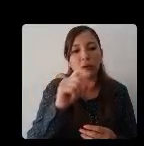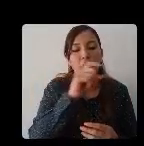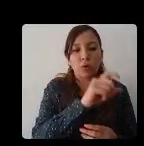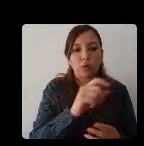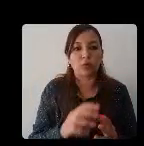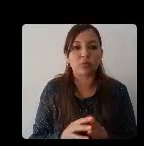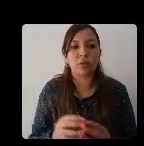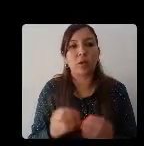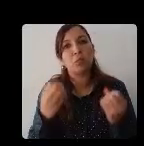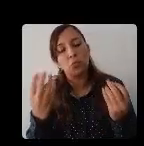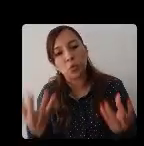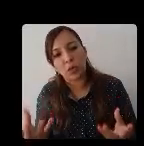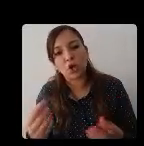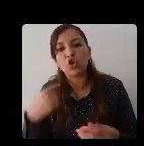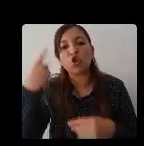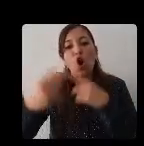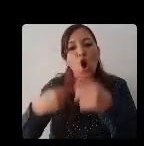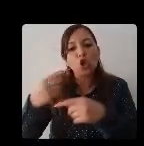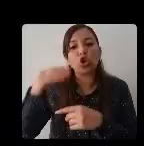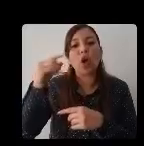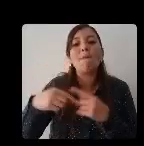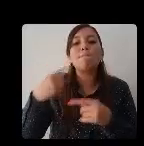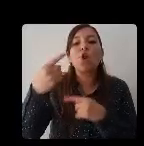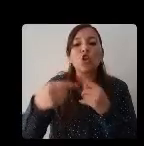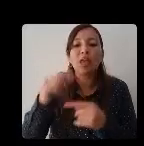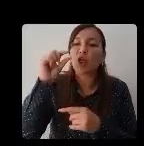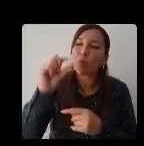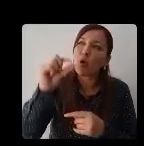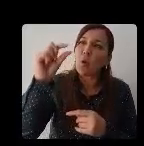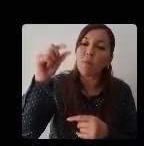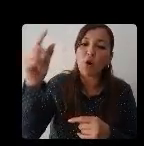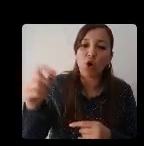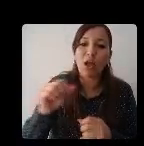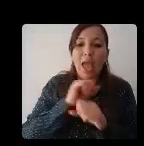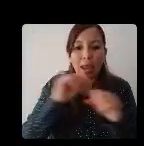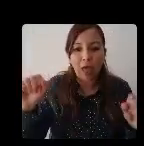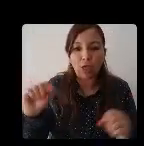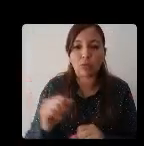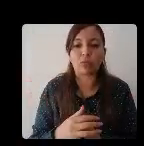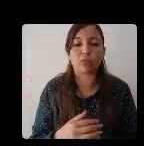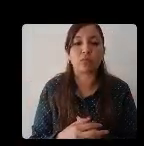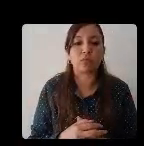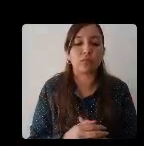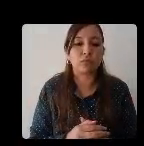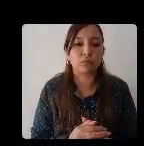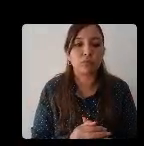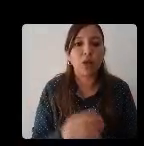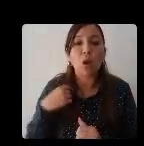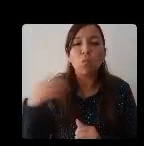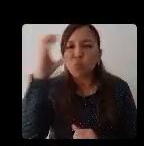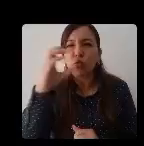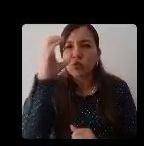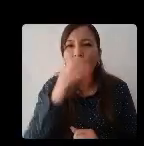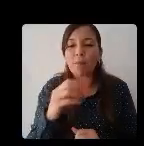nosotros ahorramos, ¿en cuántos años tendríamos que ahorrar para lograr esos objetivos? Y es así como estamos avanzando y logrando nuestras metas.